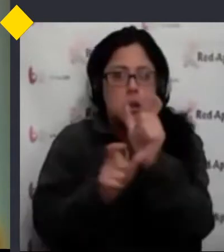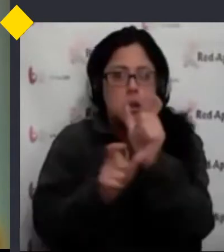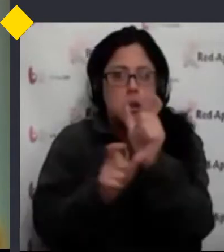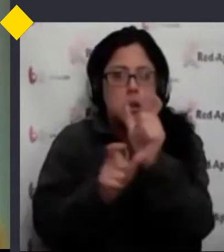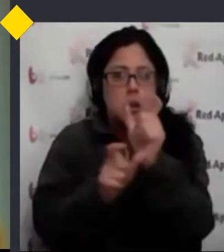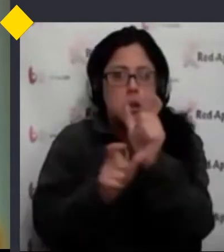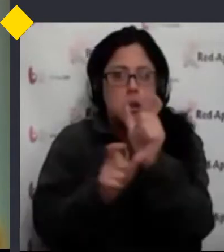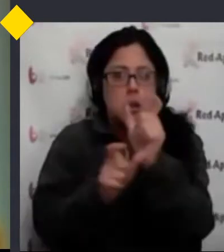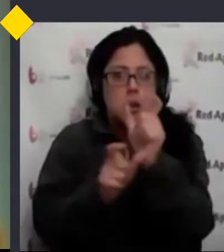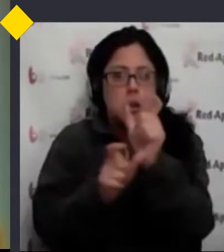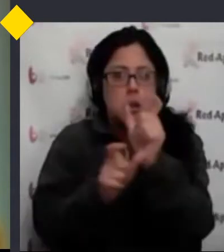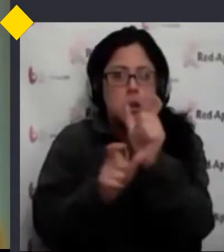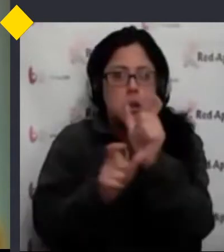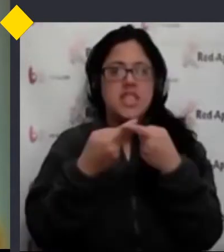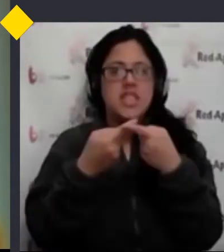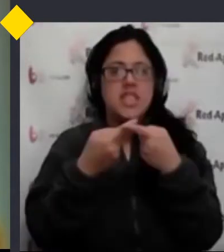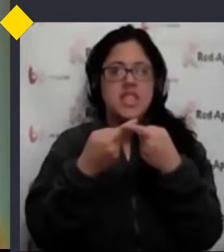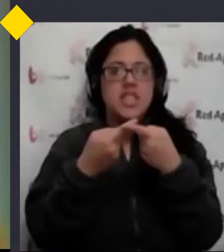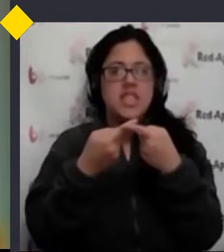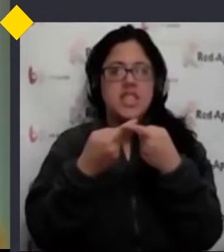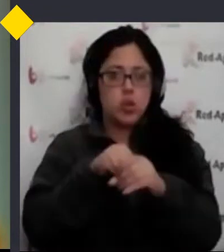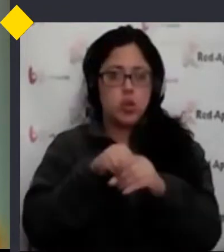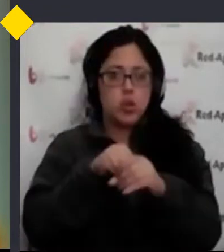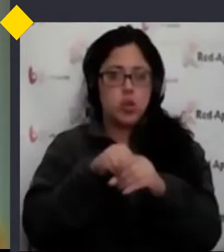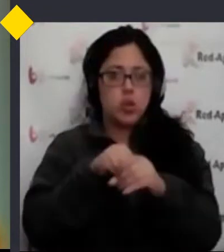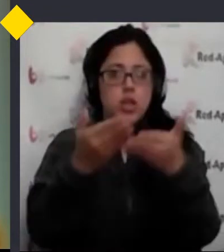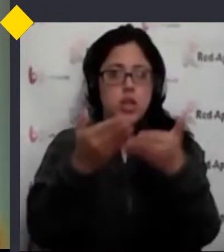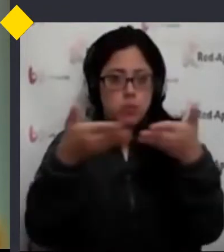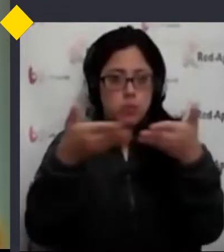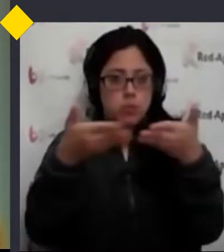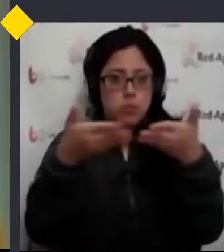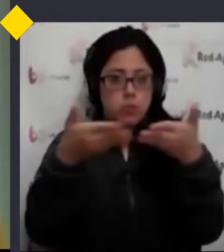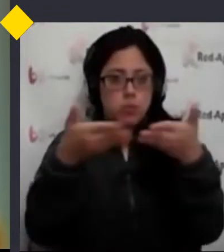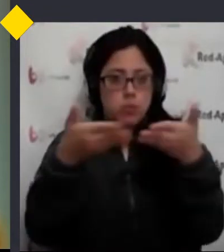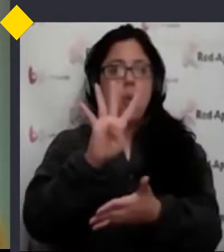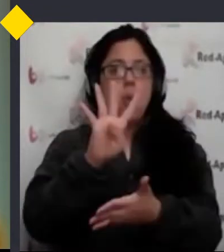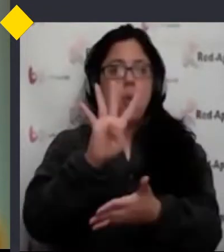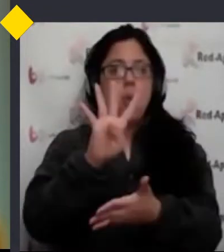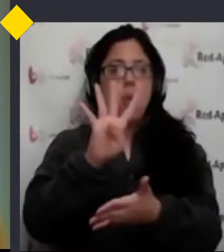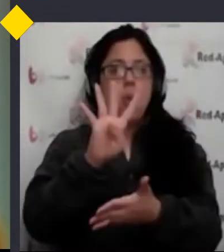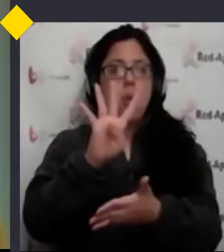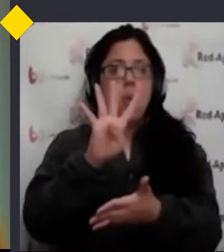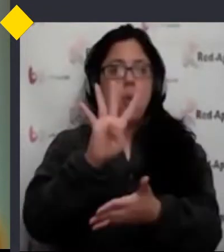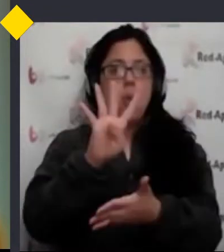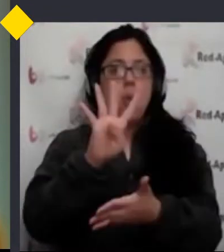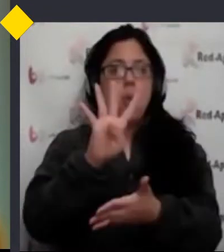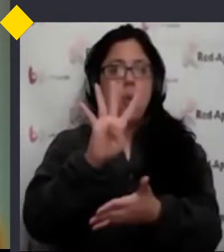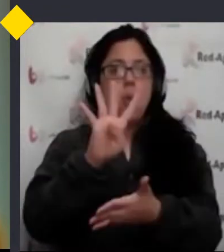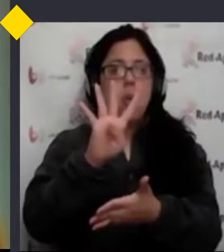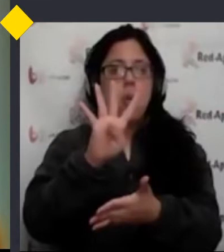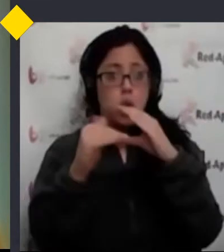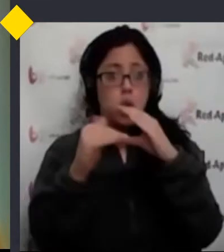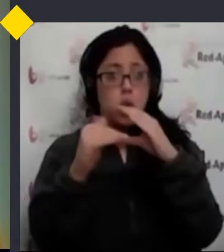diversidad e inclusión. Las postulaciones están abiertas hasta el 4 de octubre y para mayor información hay un correo que entiendo que está apareciendo